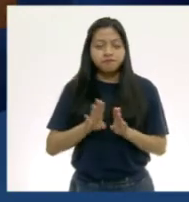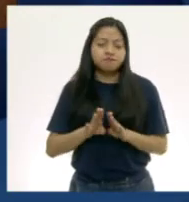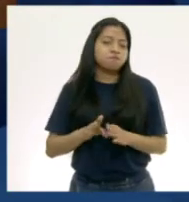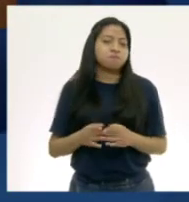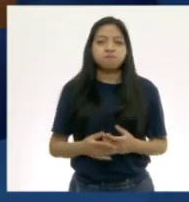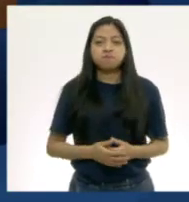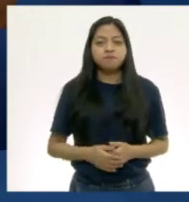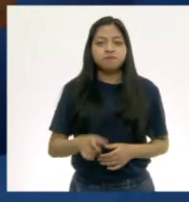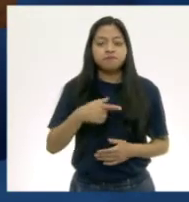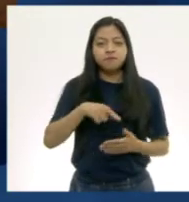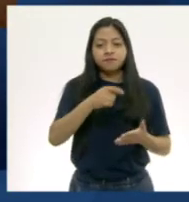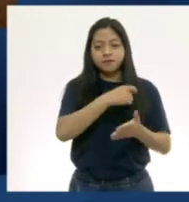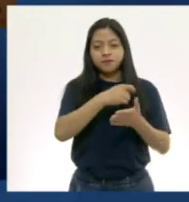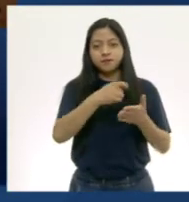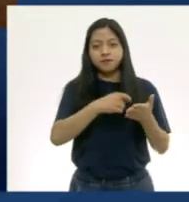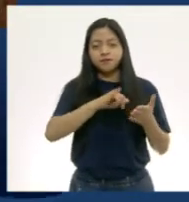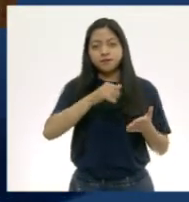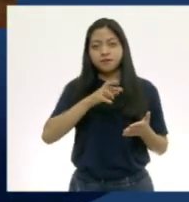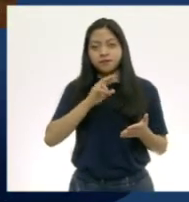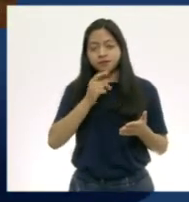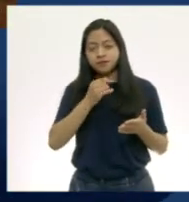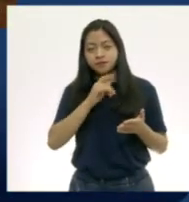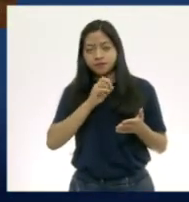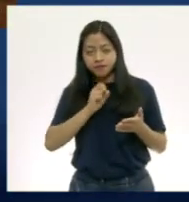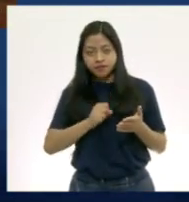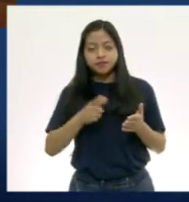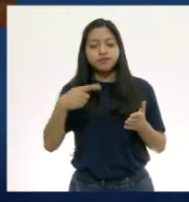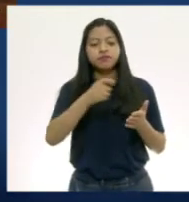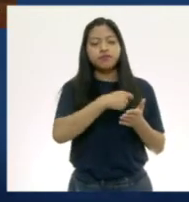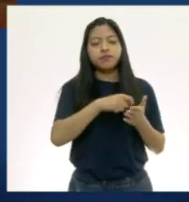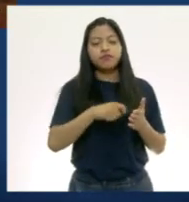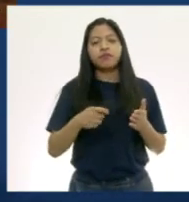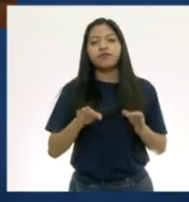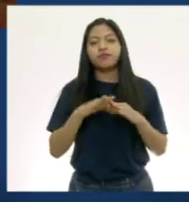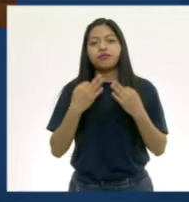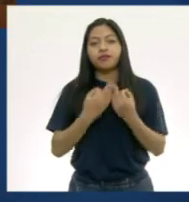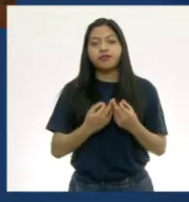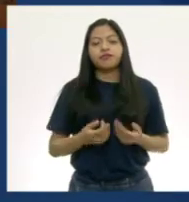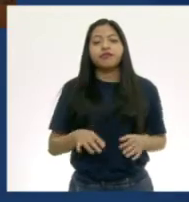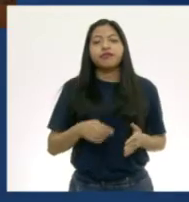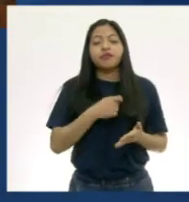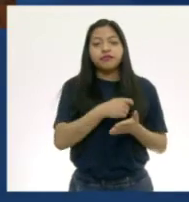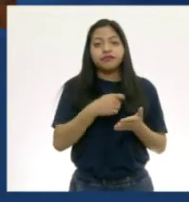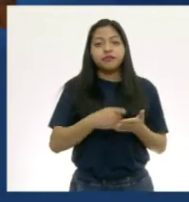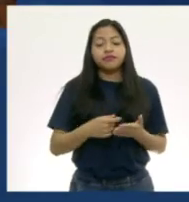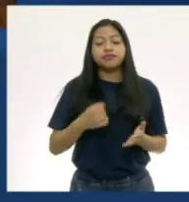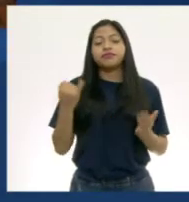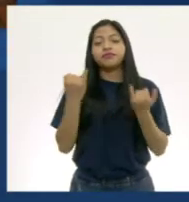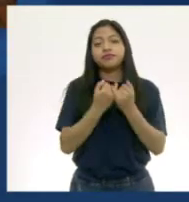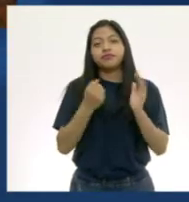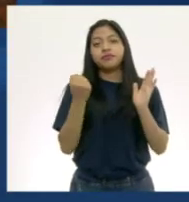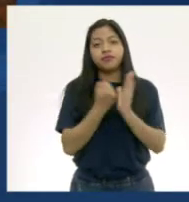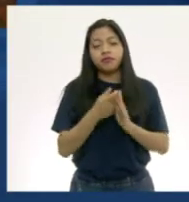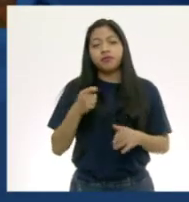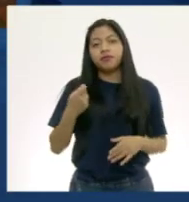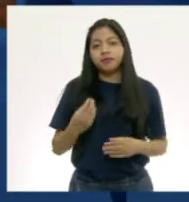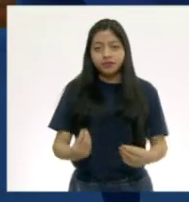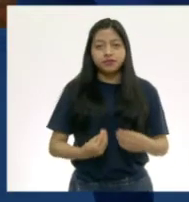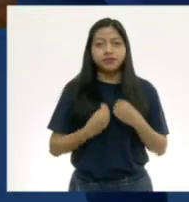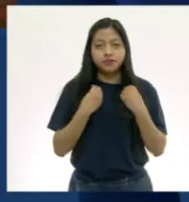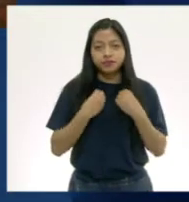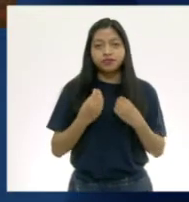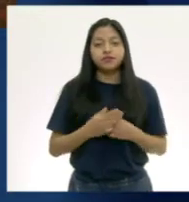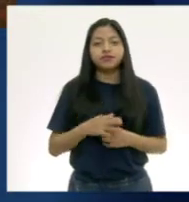Utilizaron jeroglíficos como sistema de escritura. También se difundió el empleo de símbolos como la llave de la vida,